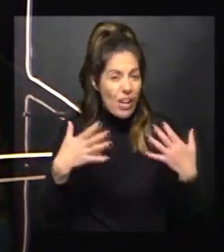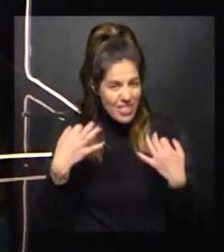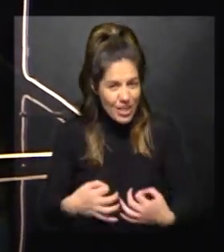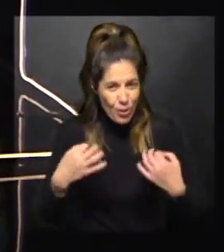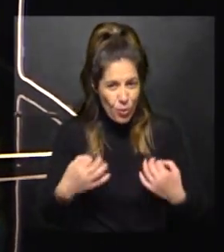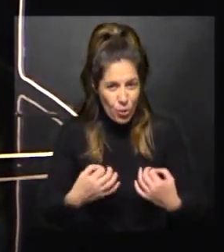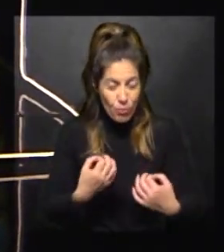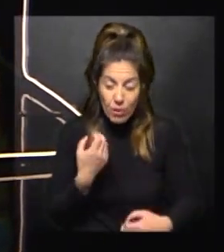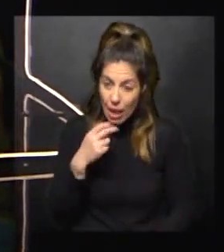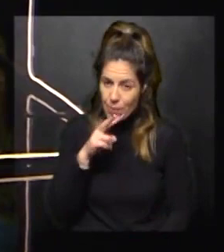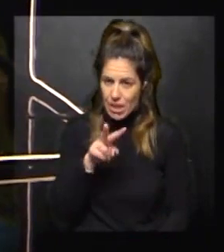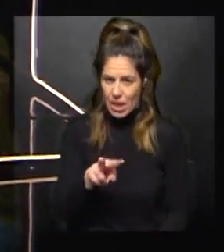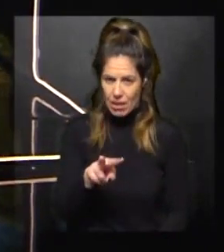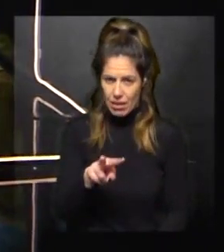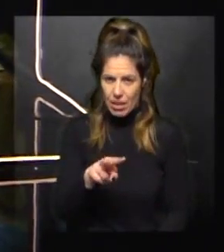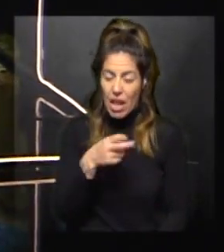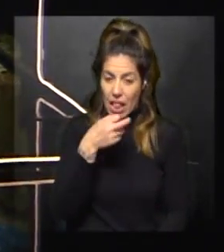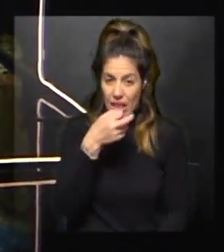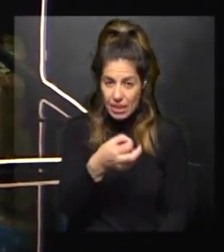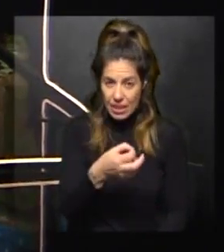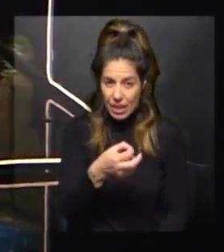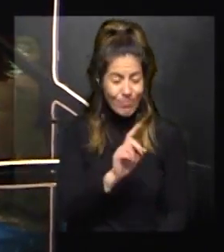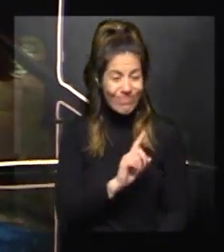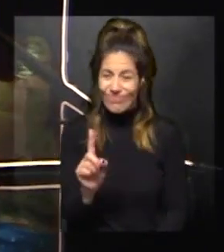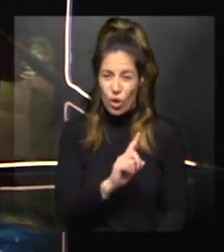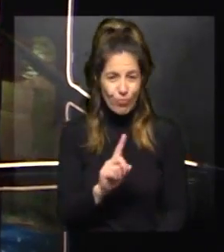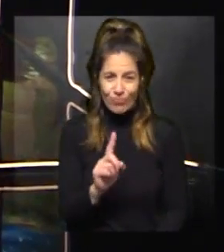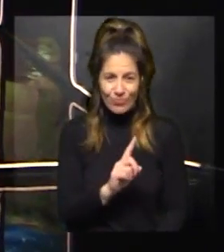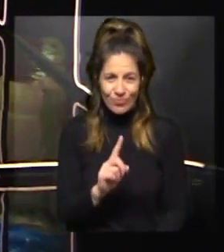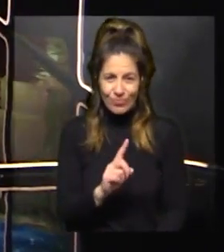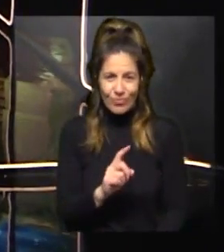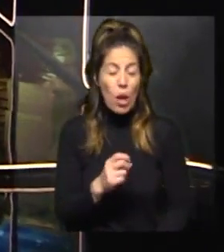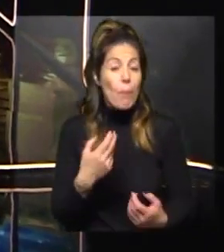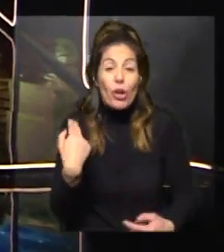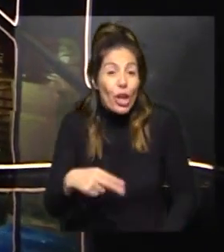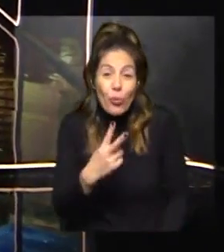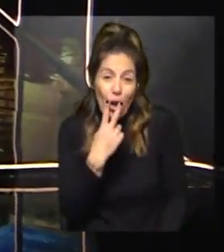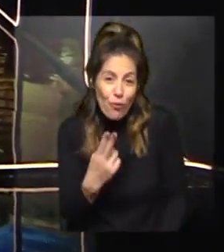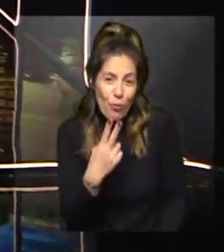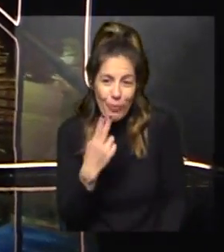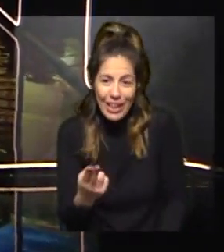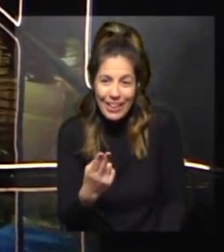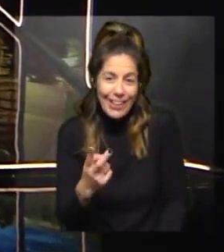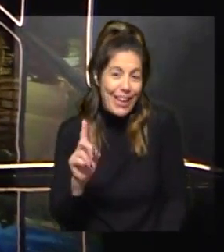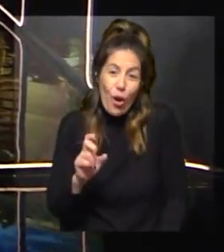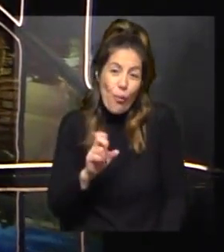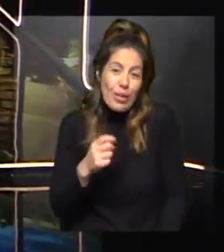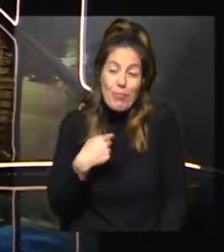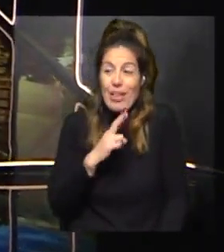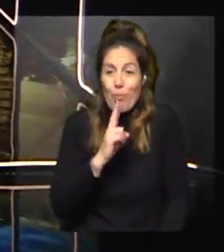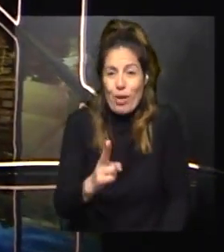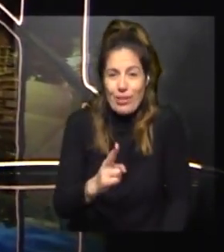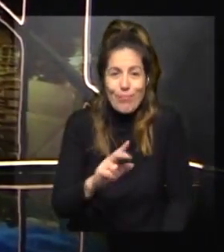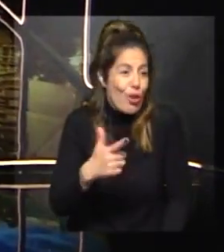volví a mirarla fijamente y le dije no porque nunca fumé así que era obvia mi respuesta no